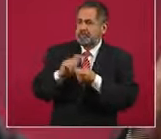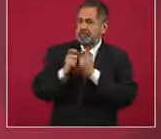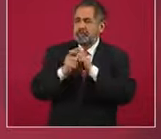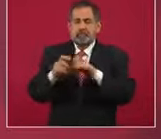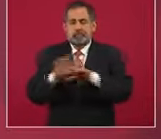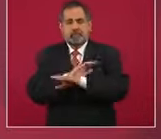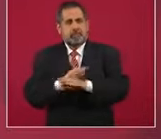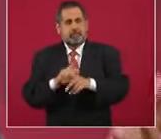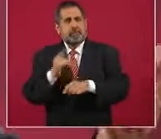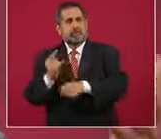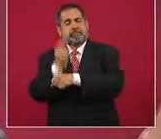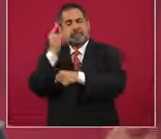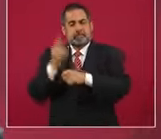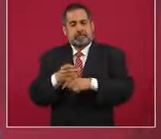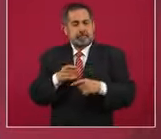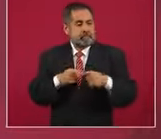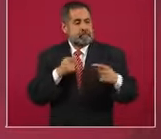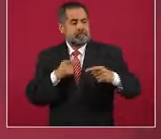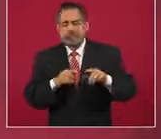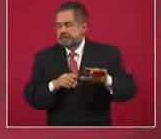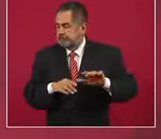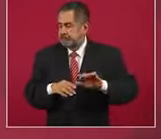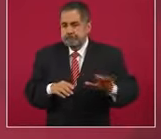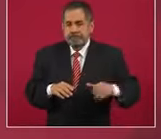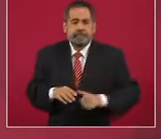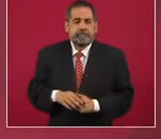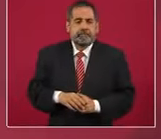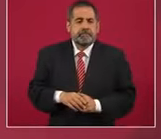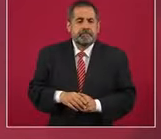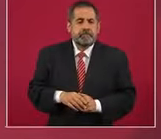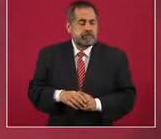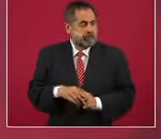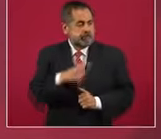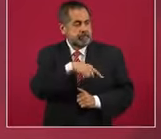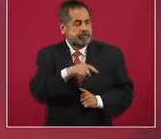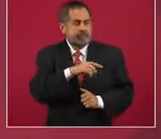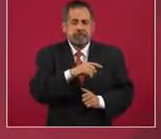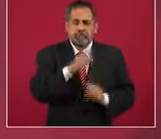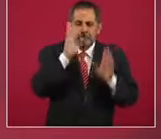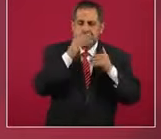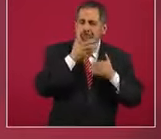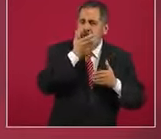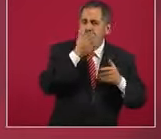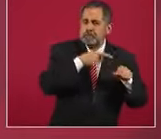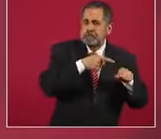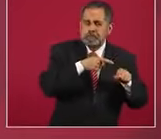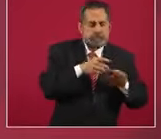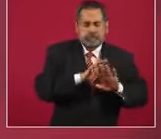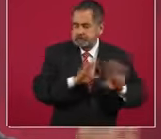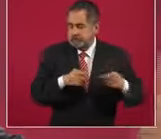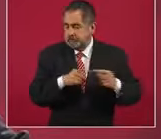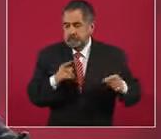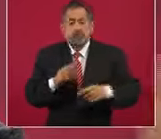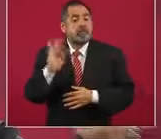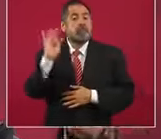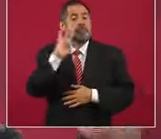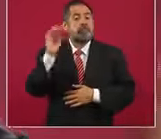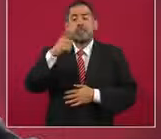lo que dirían nuestros adversarios, los conservadores, Si